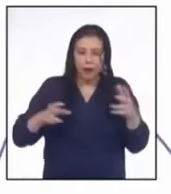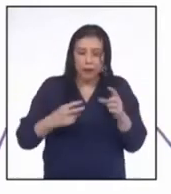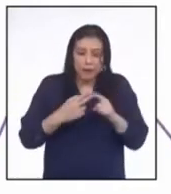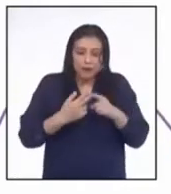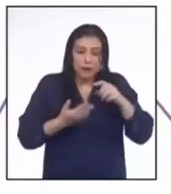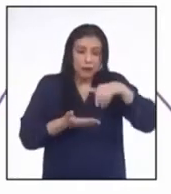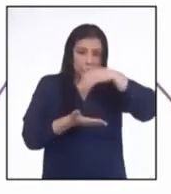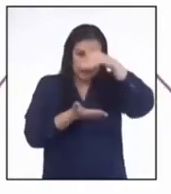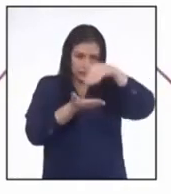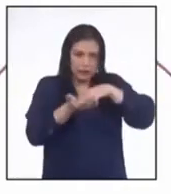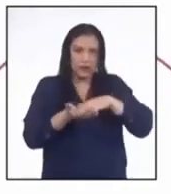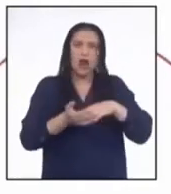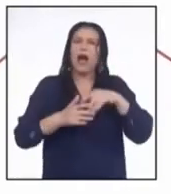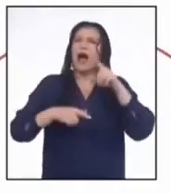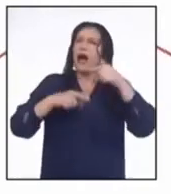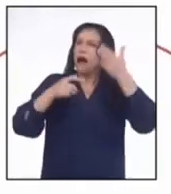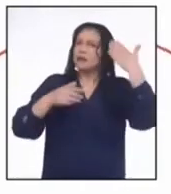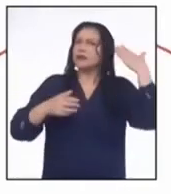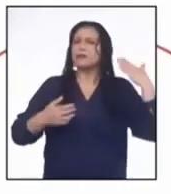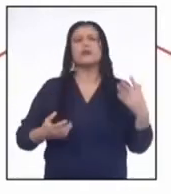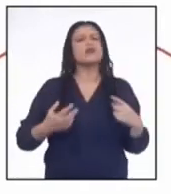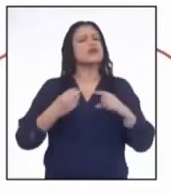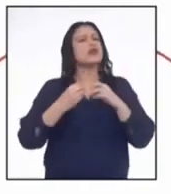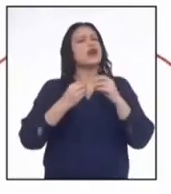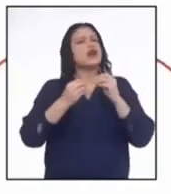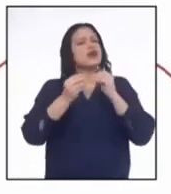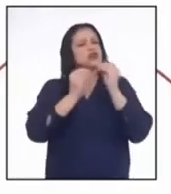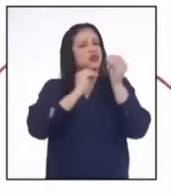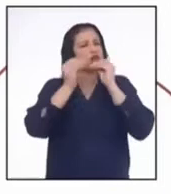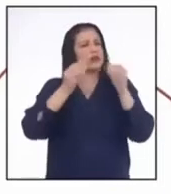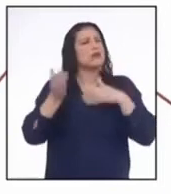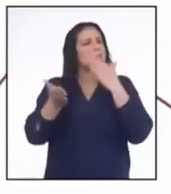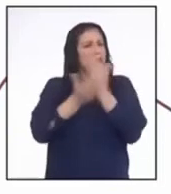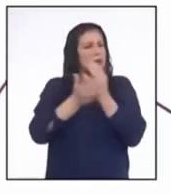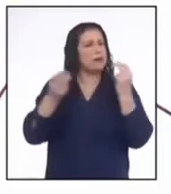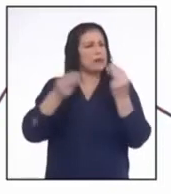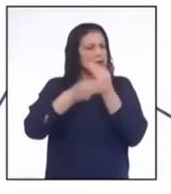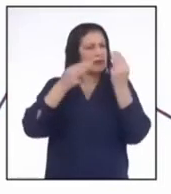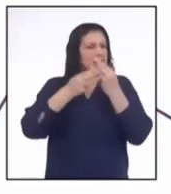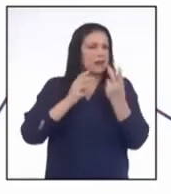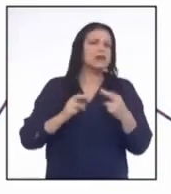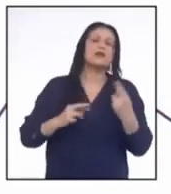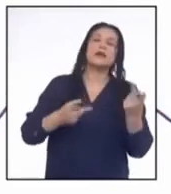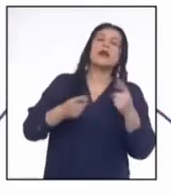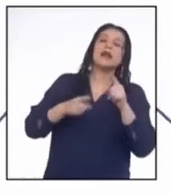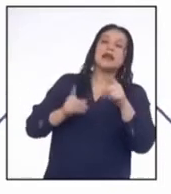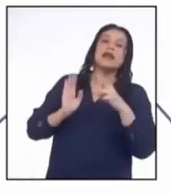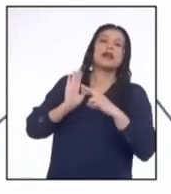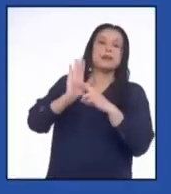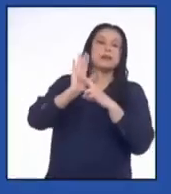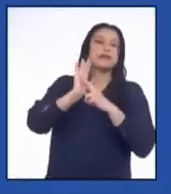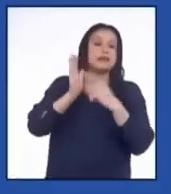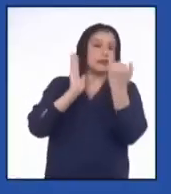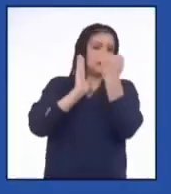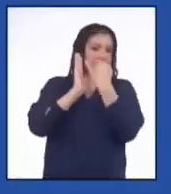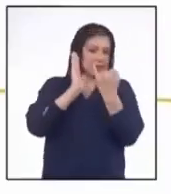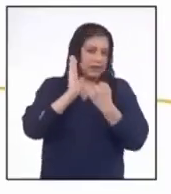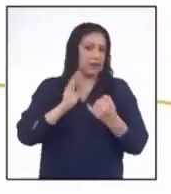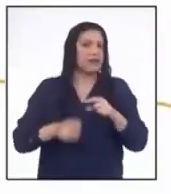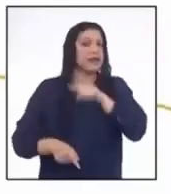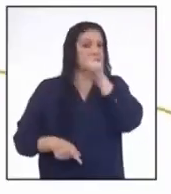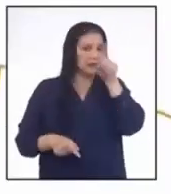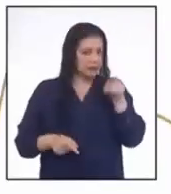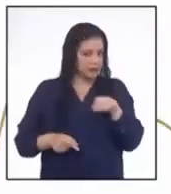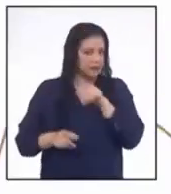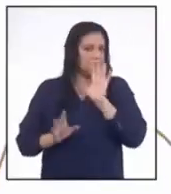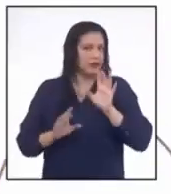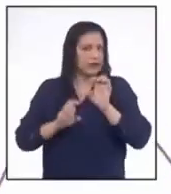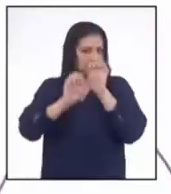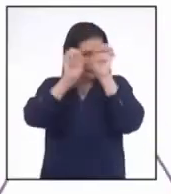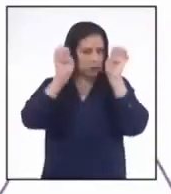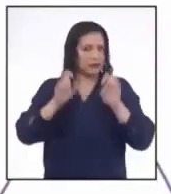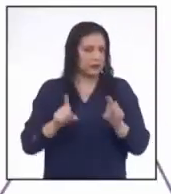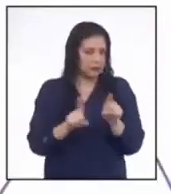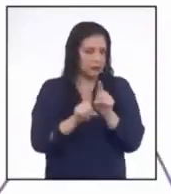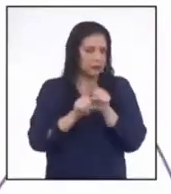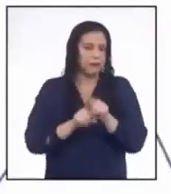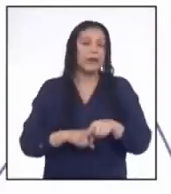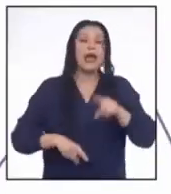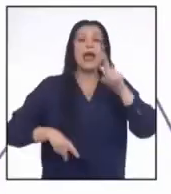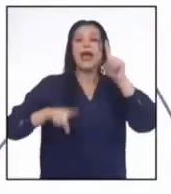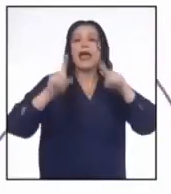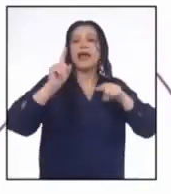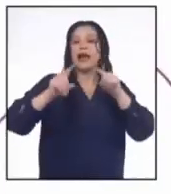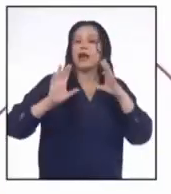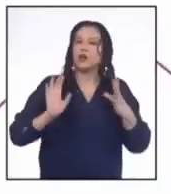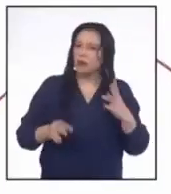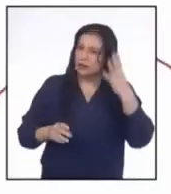poco resolvimos situaciones relacionadas con los sismos donde usamos ecuaciones de la circunferencia y sus representaciones gráficas. En algunos casos